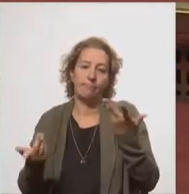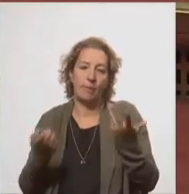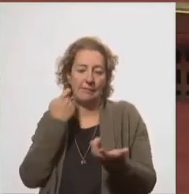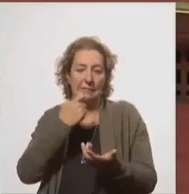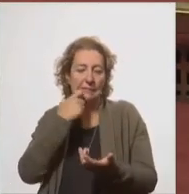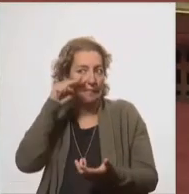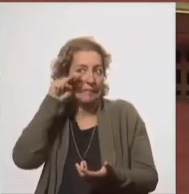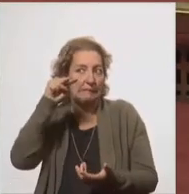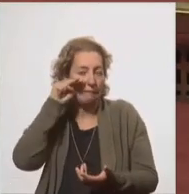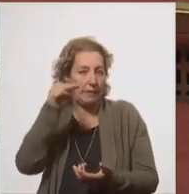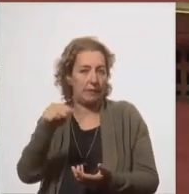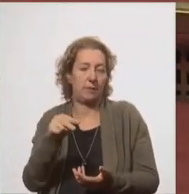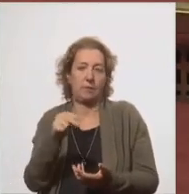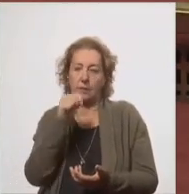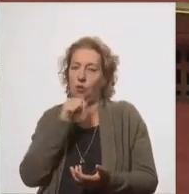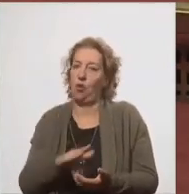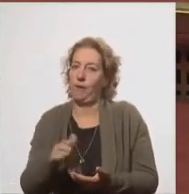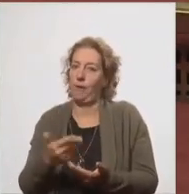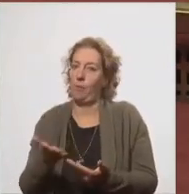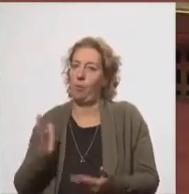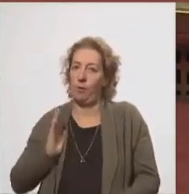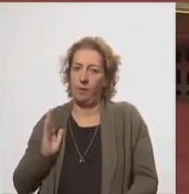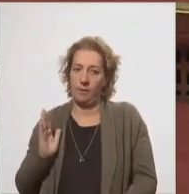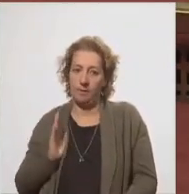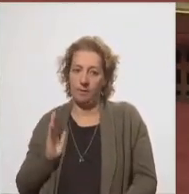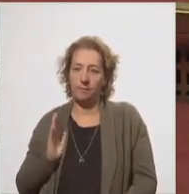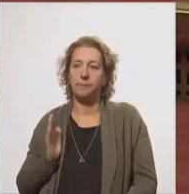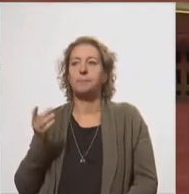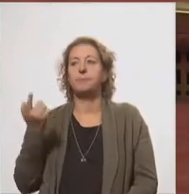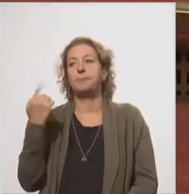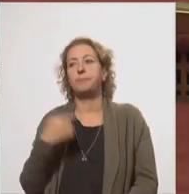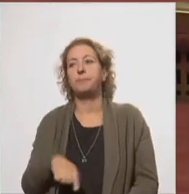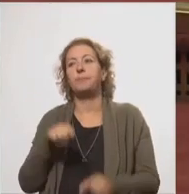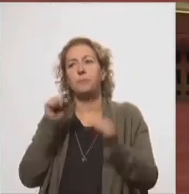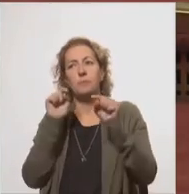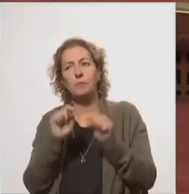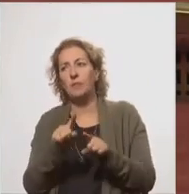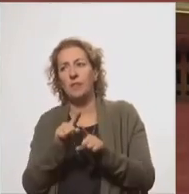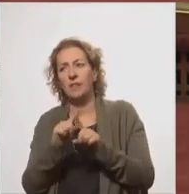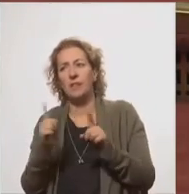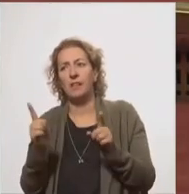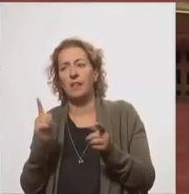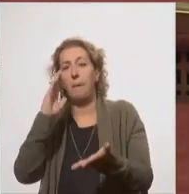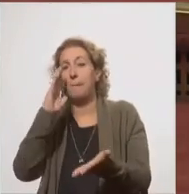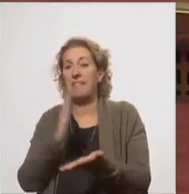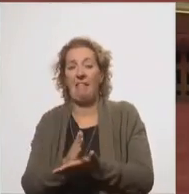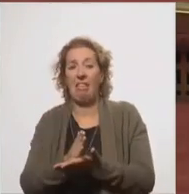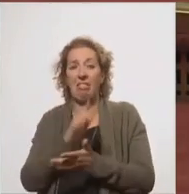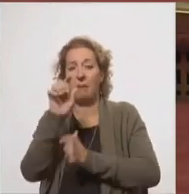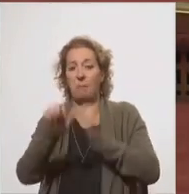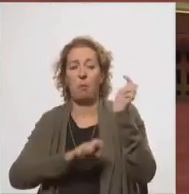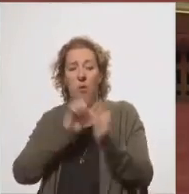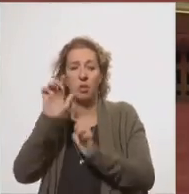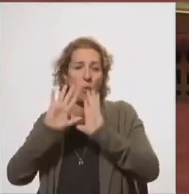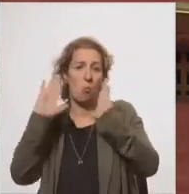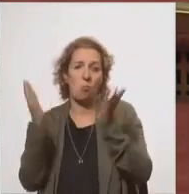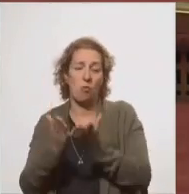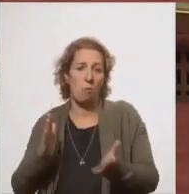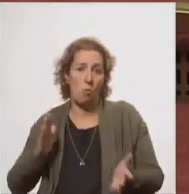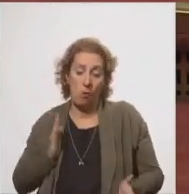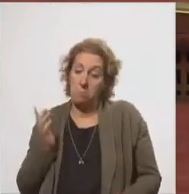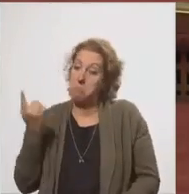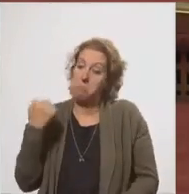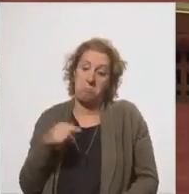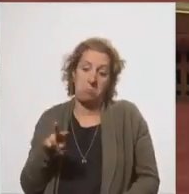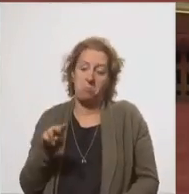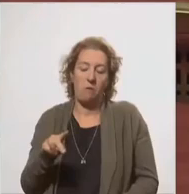de las mujeres, hecho que se consuma aún habiendo sido parte de la mitad de la población mundial. Hablamos de un